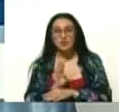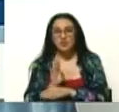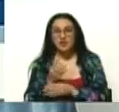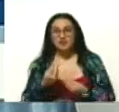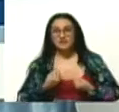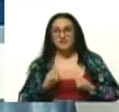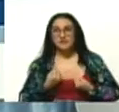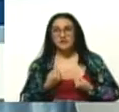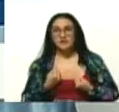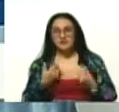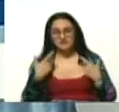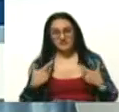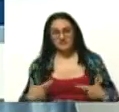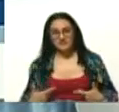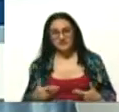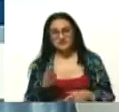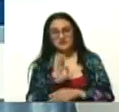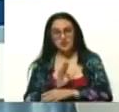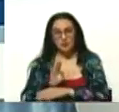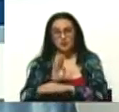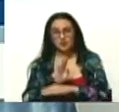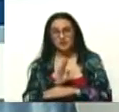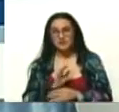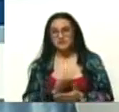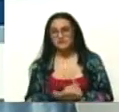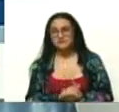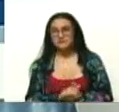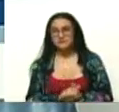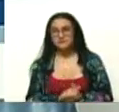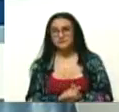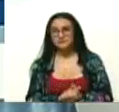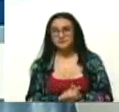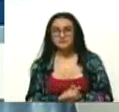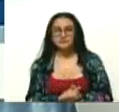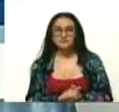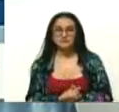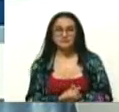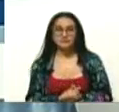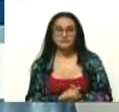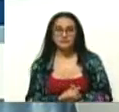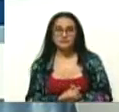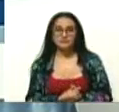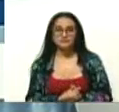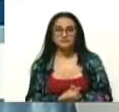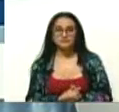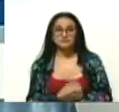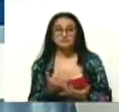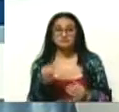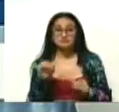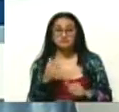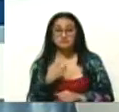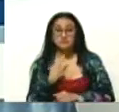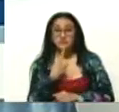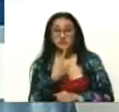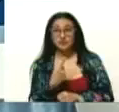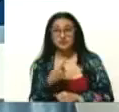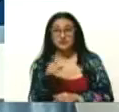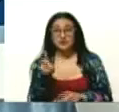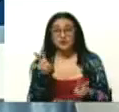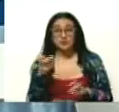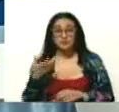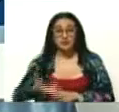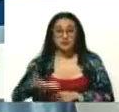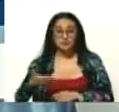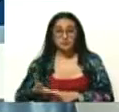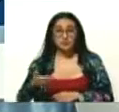la integridad física de todos los seres humanos de nuestra tierra. Quiero destacar algo muy